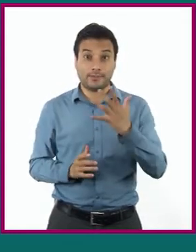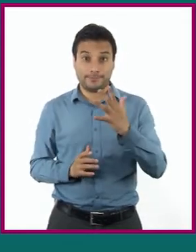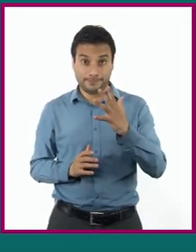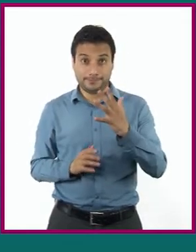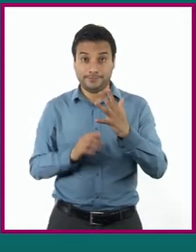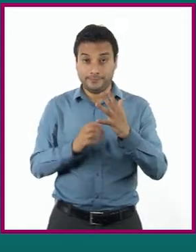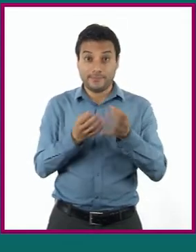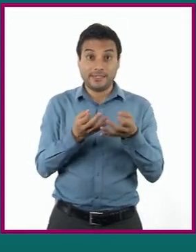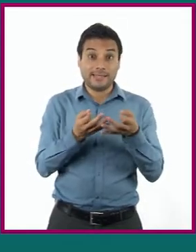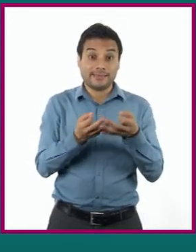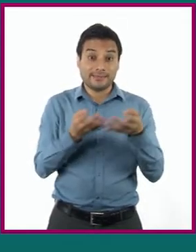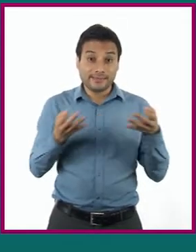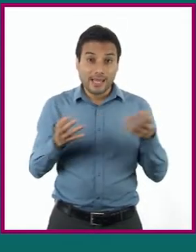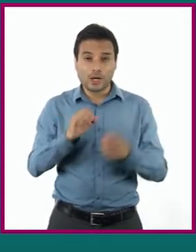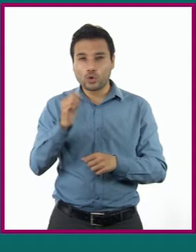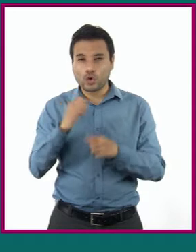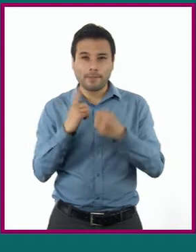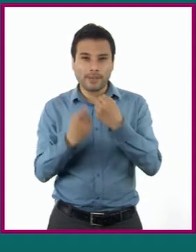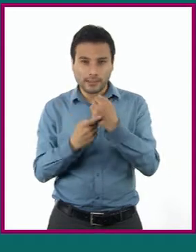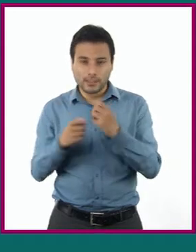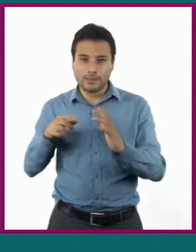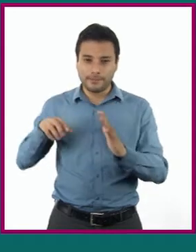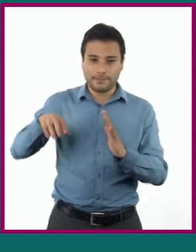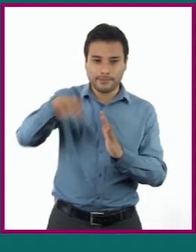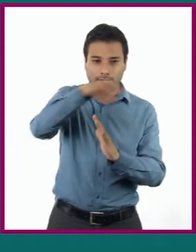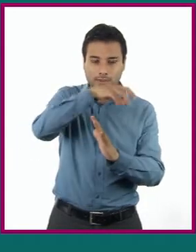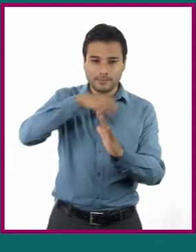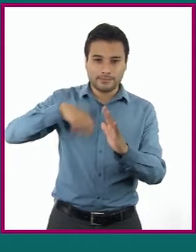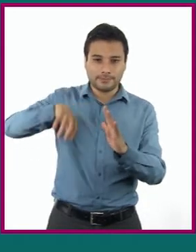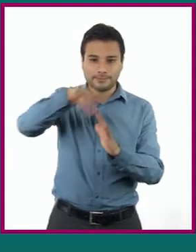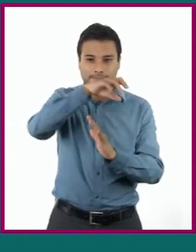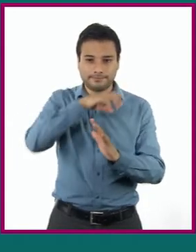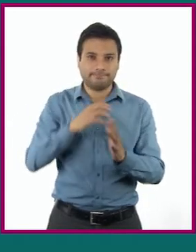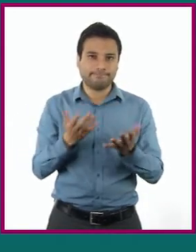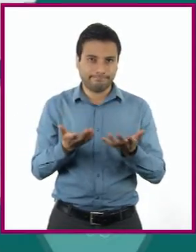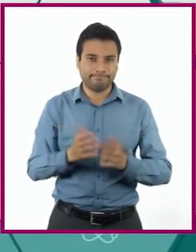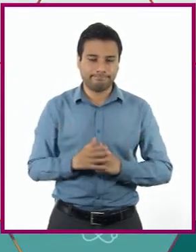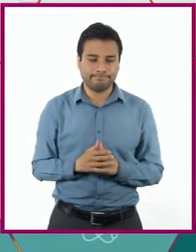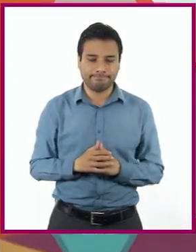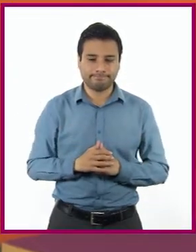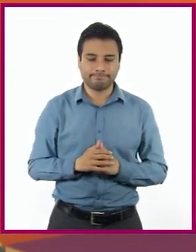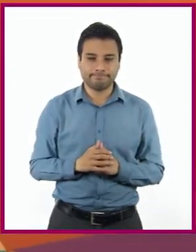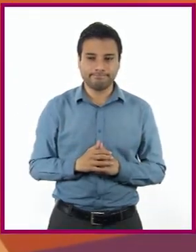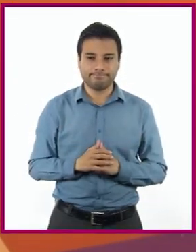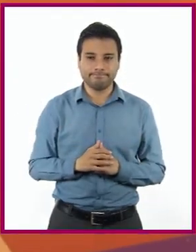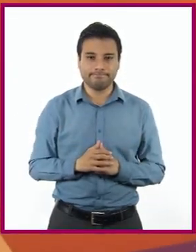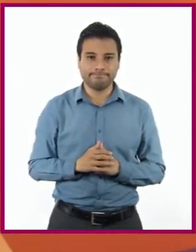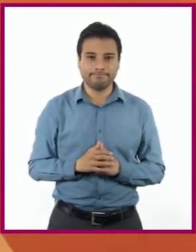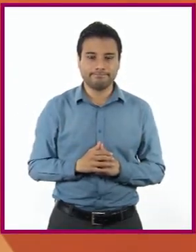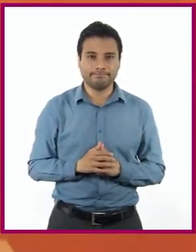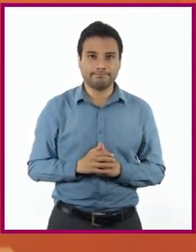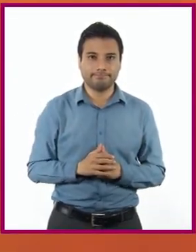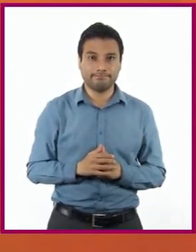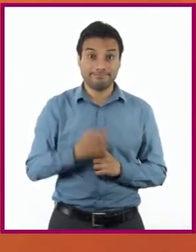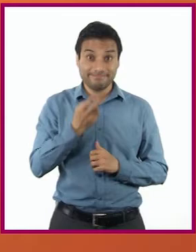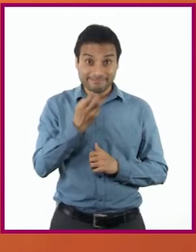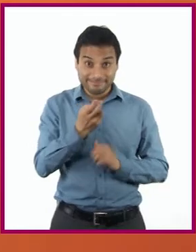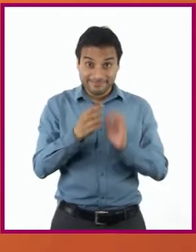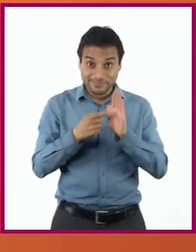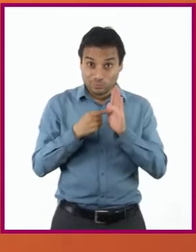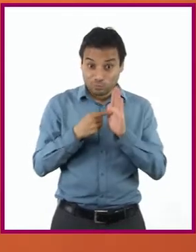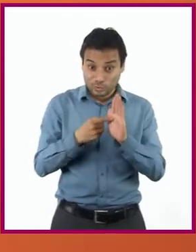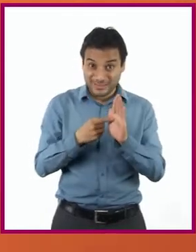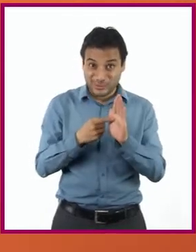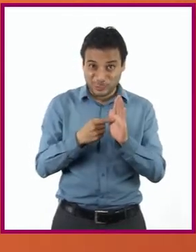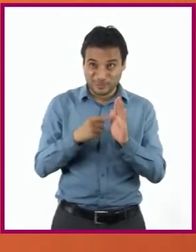que la Tierra presentaba movimiento de rotación y traslación alrededor del Sol. El modelo heliocéntrico